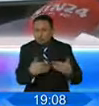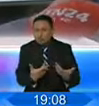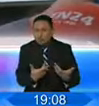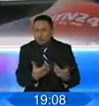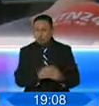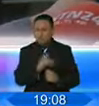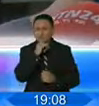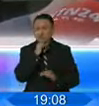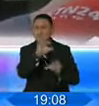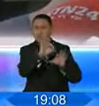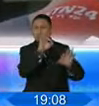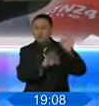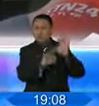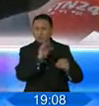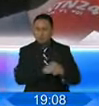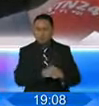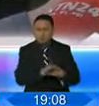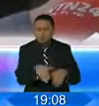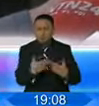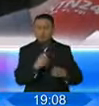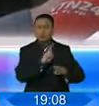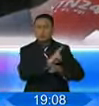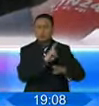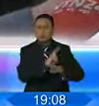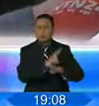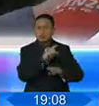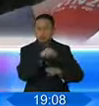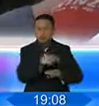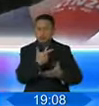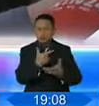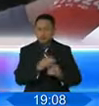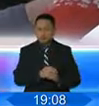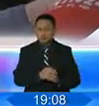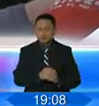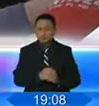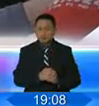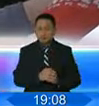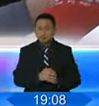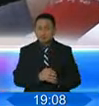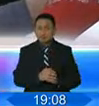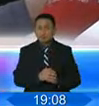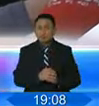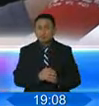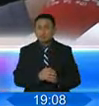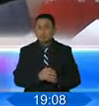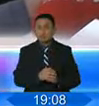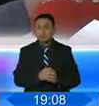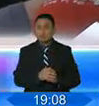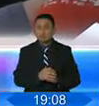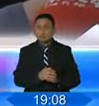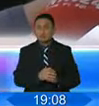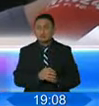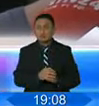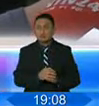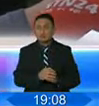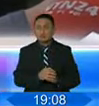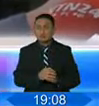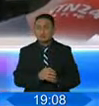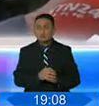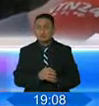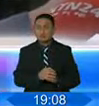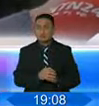a quién se va a reclutar, qué uso específico se le va a dar, porque además es tan laxo cuando dice que se prevendrá